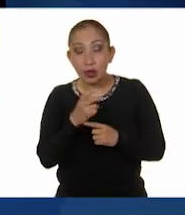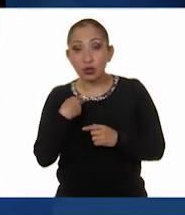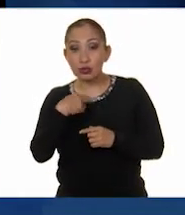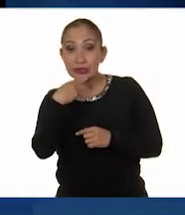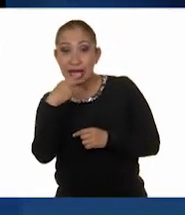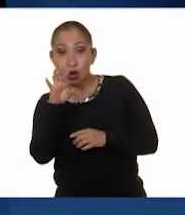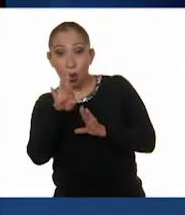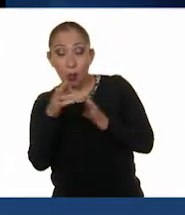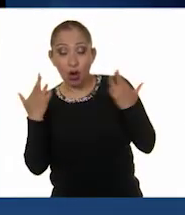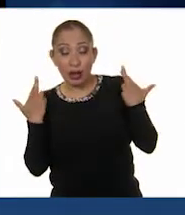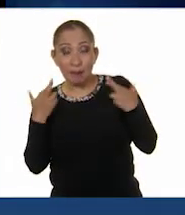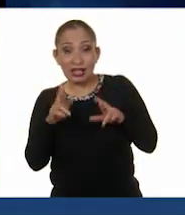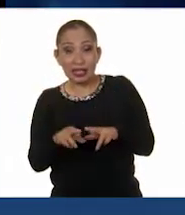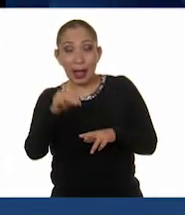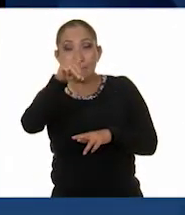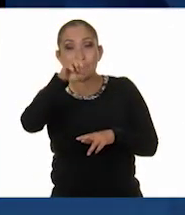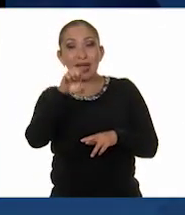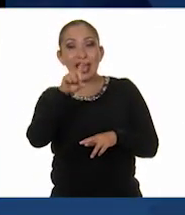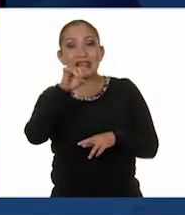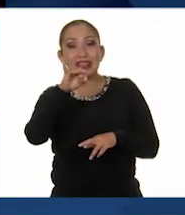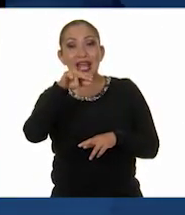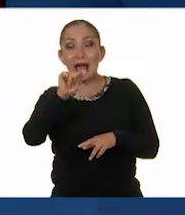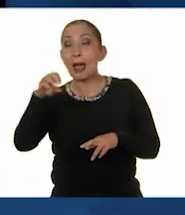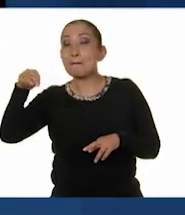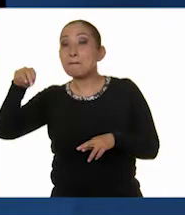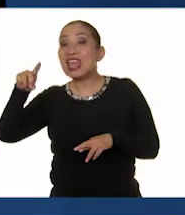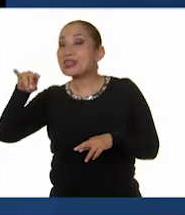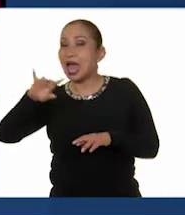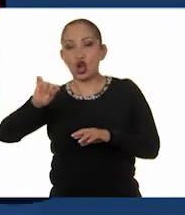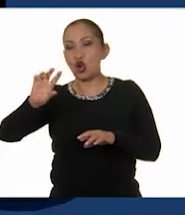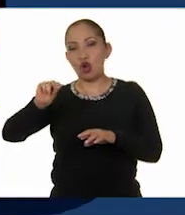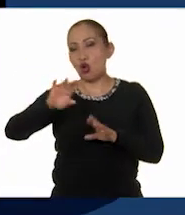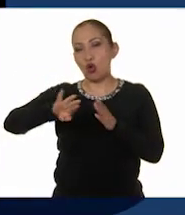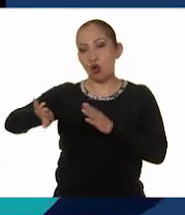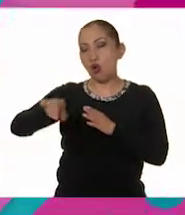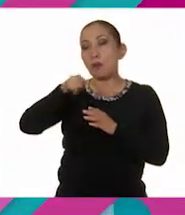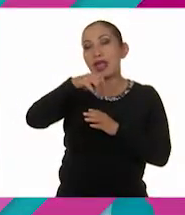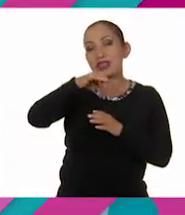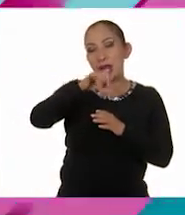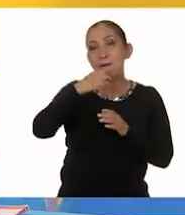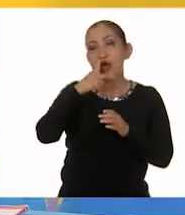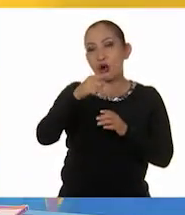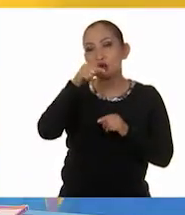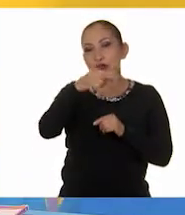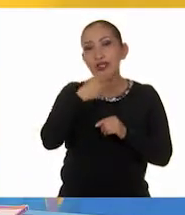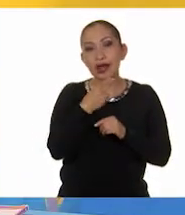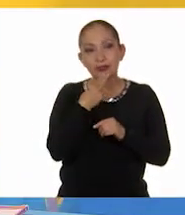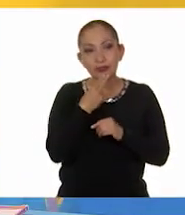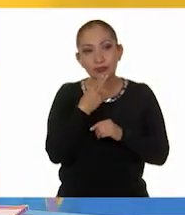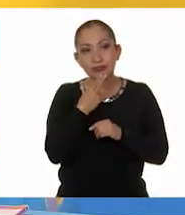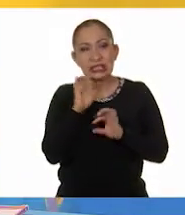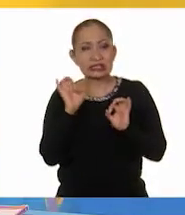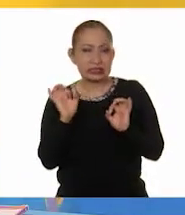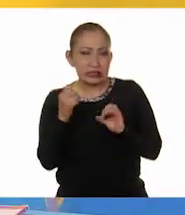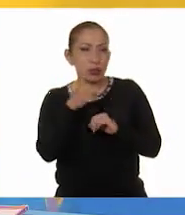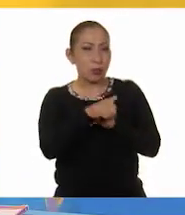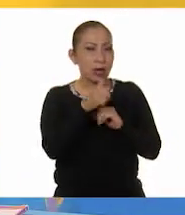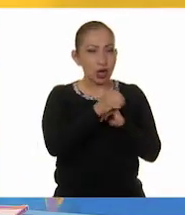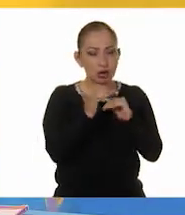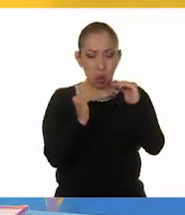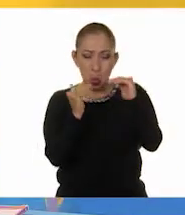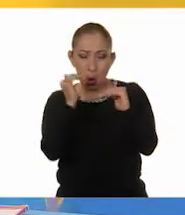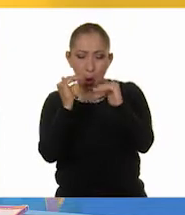usar como representante a la mediana más que la media aritmética. Aunque los valores son relativamente cercanos,